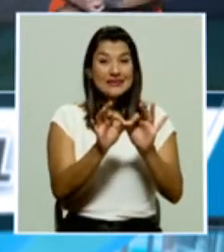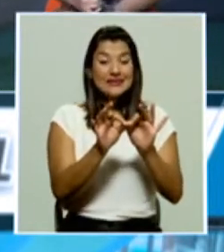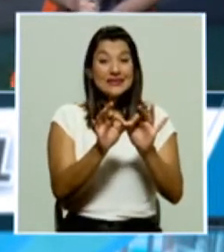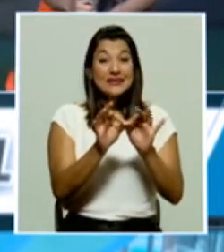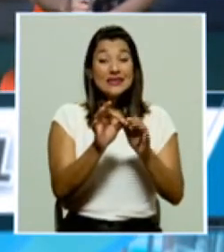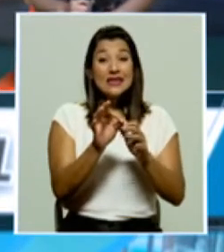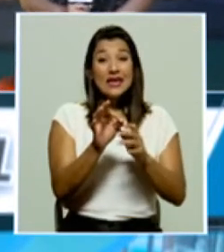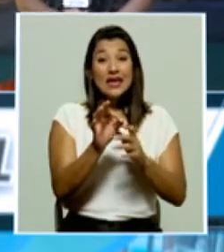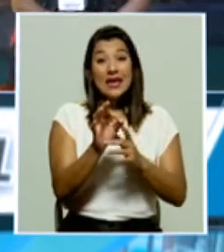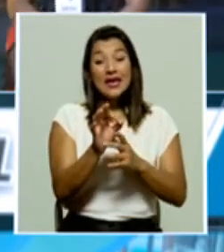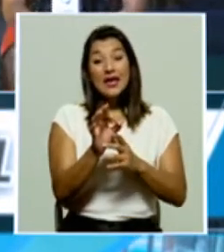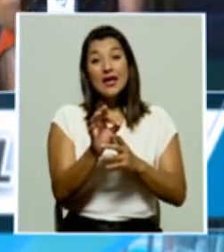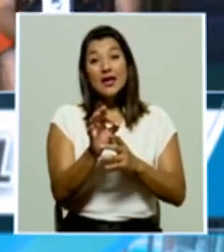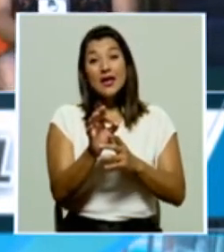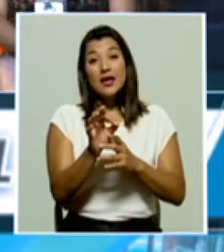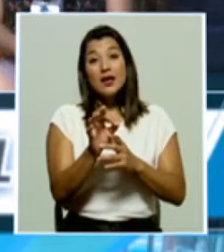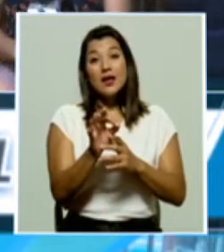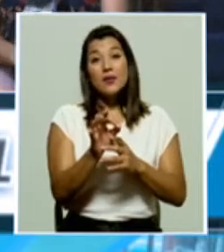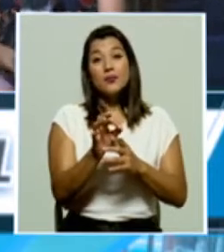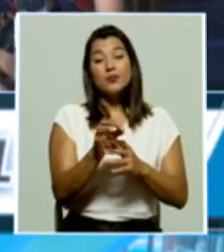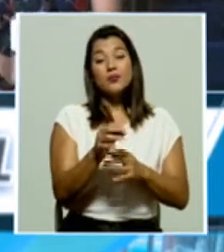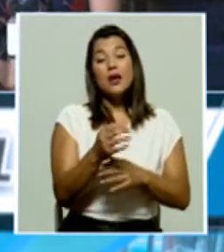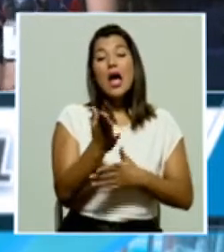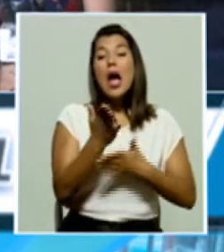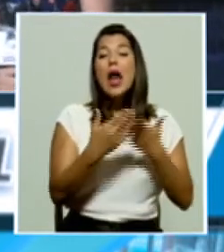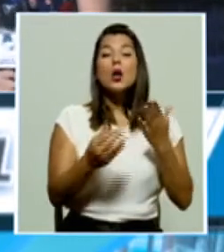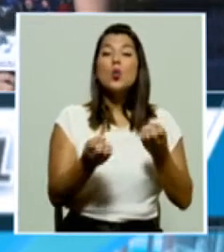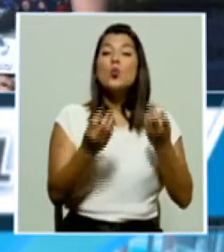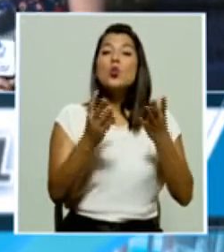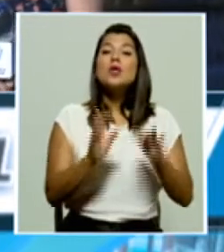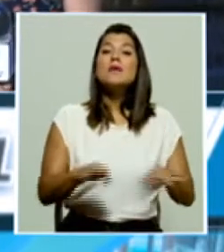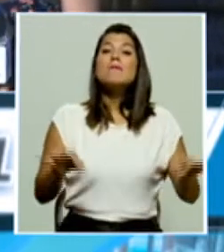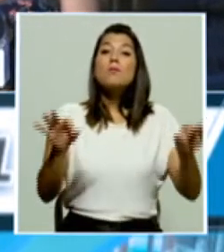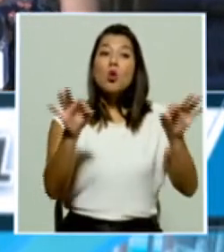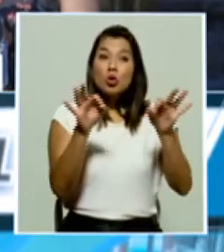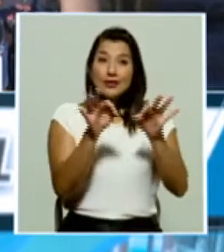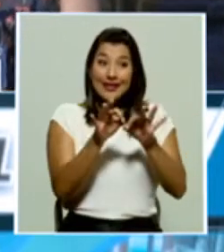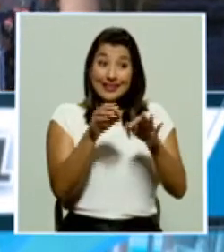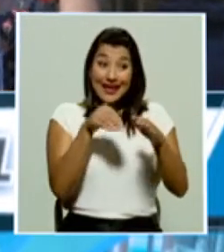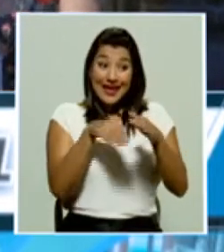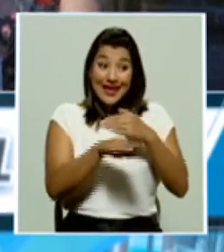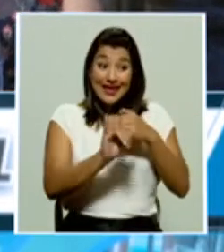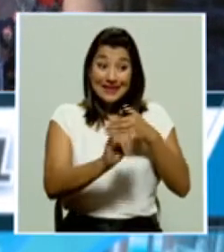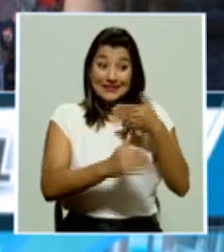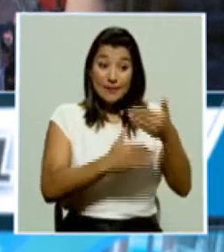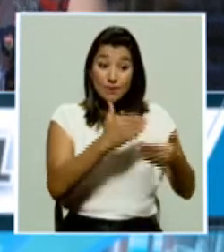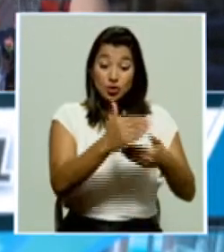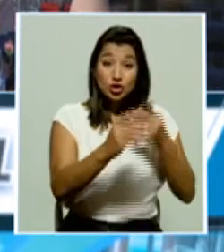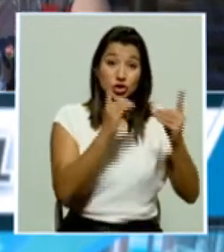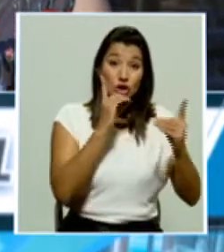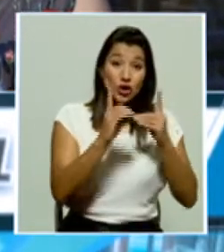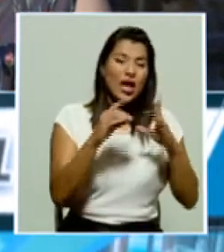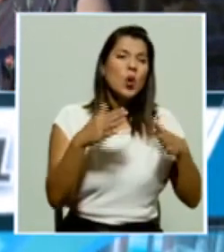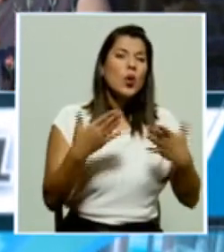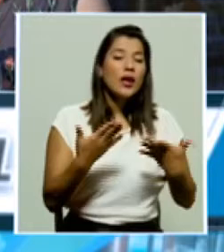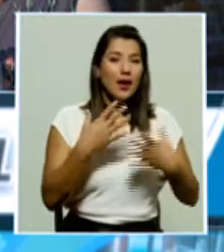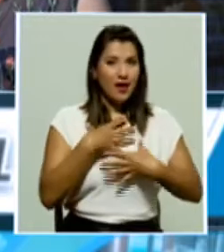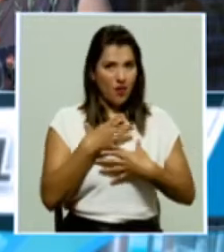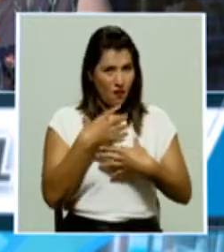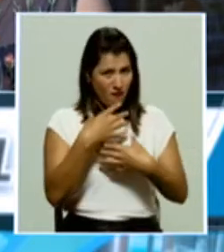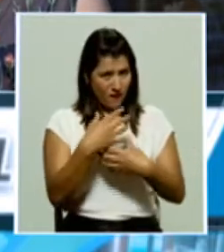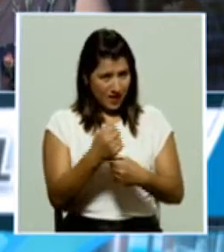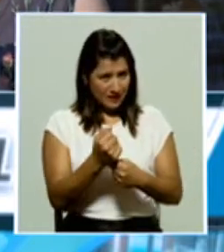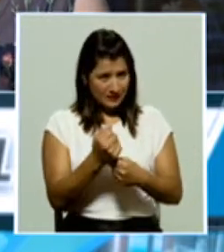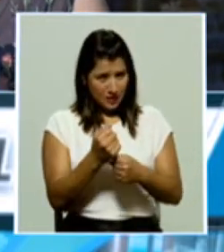como esta es la confianza. ¿Fue posible en estas semanas generar un ambiente de